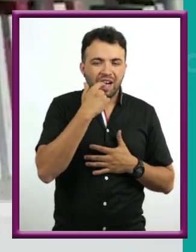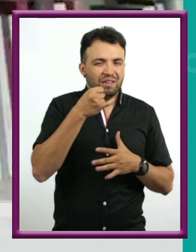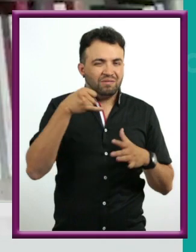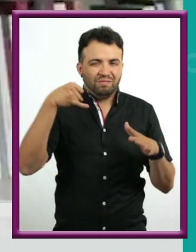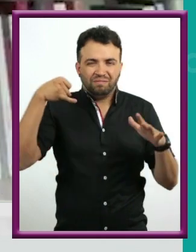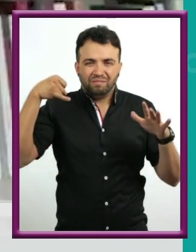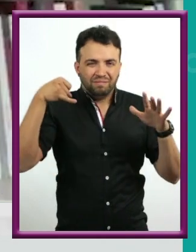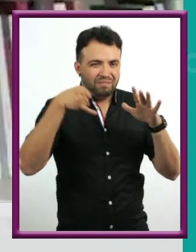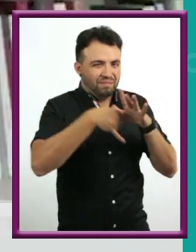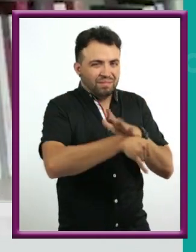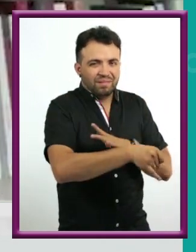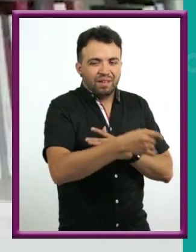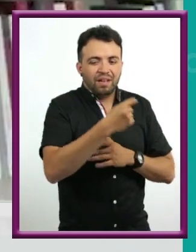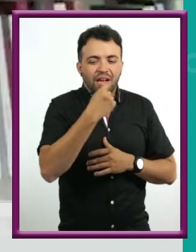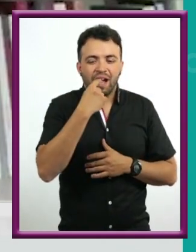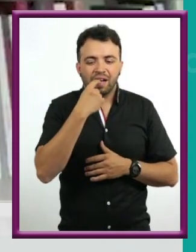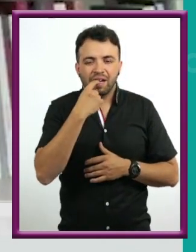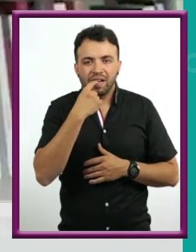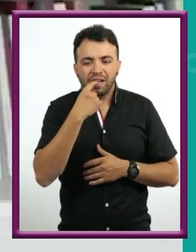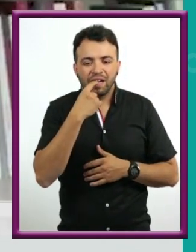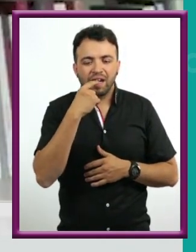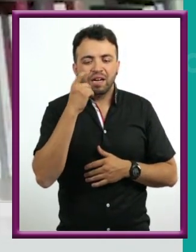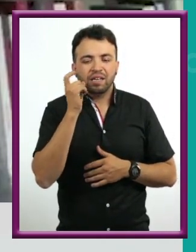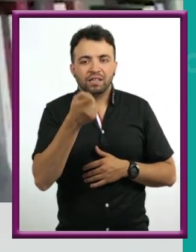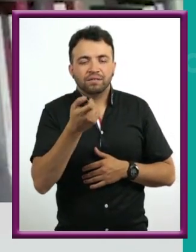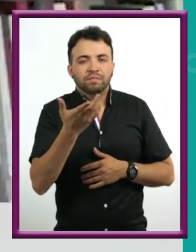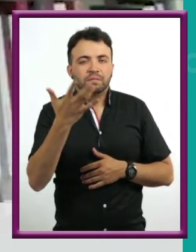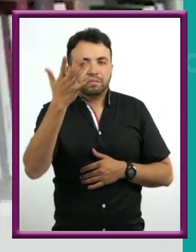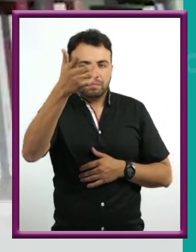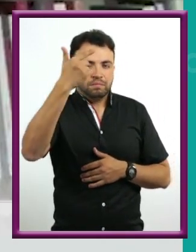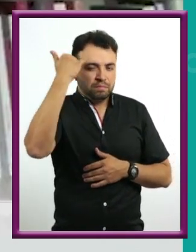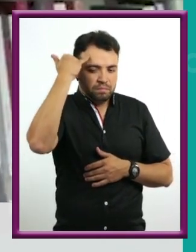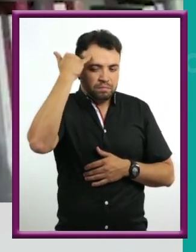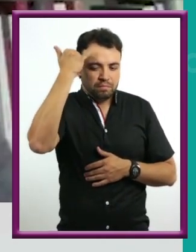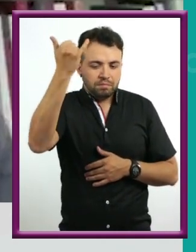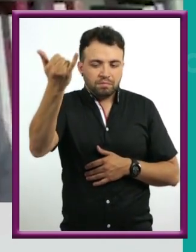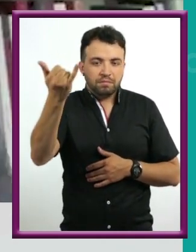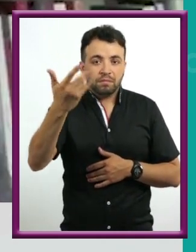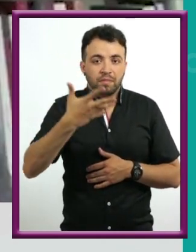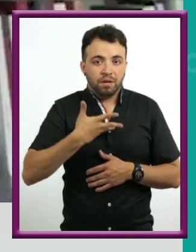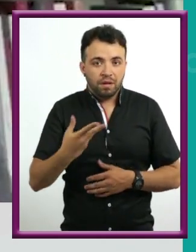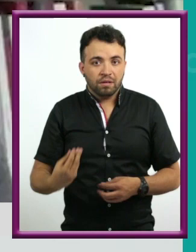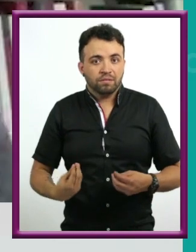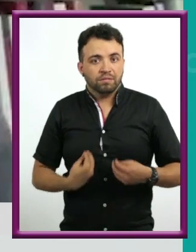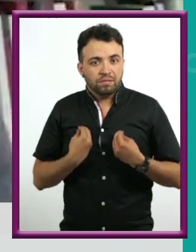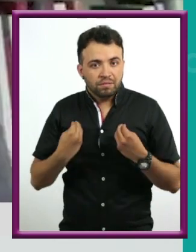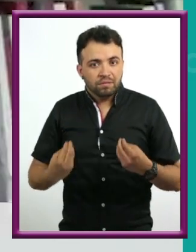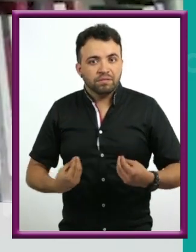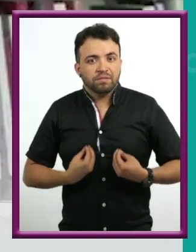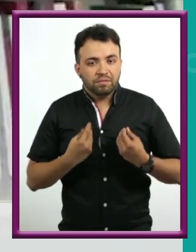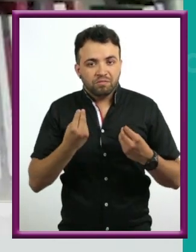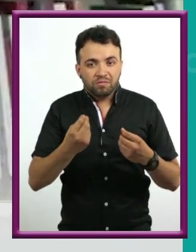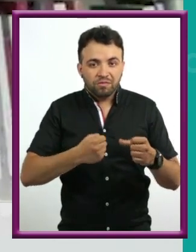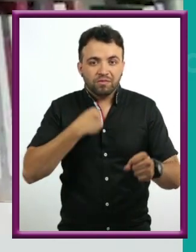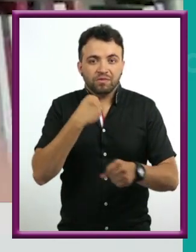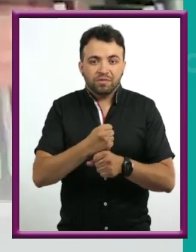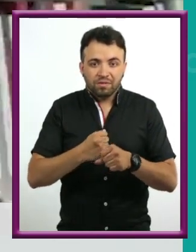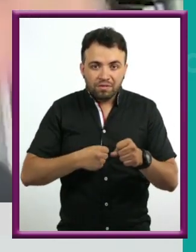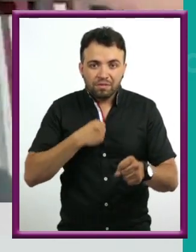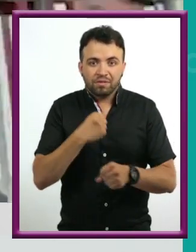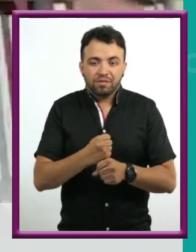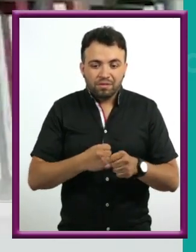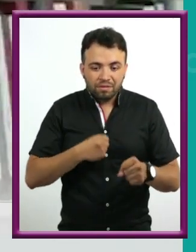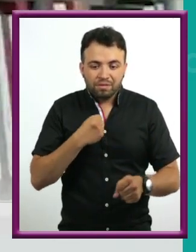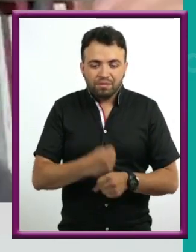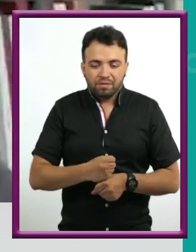que es celoso, pero tan profundamente celoso que imagínense, ha sobrevivido a